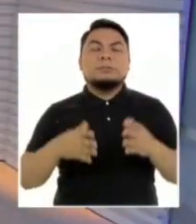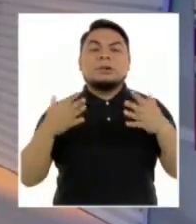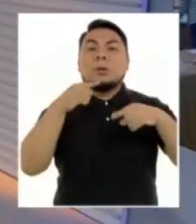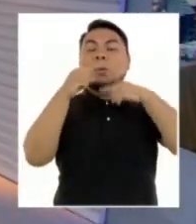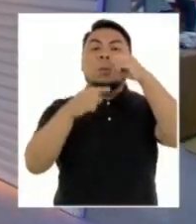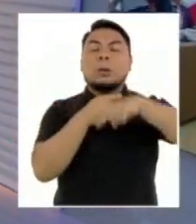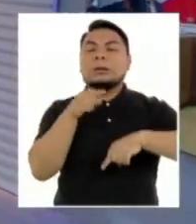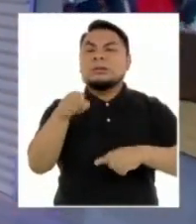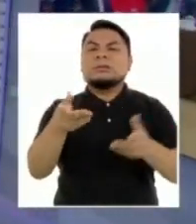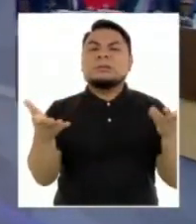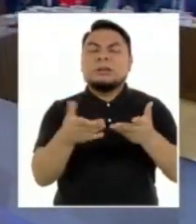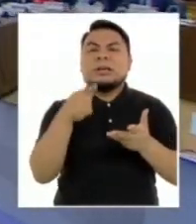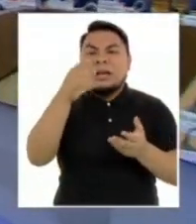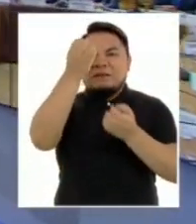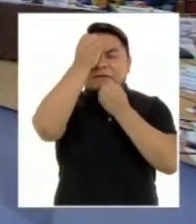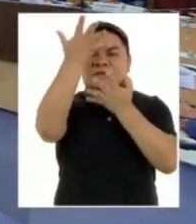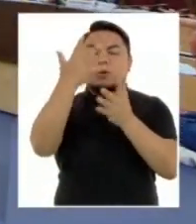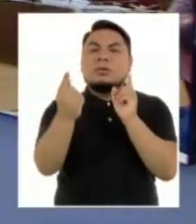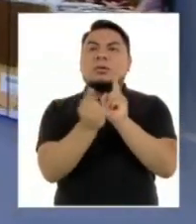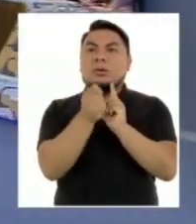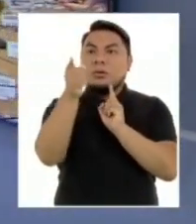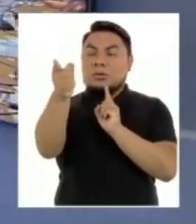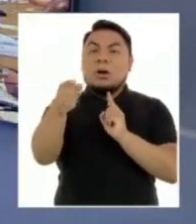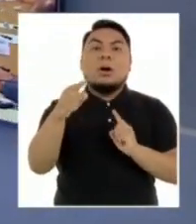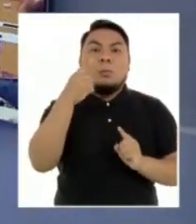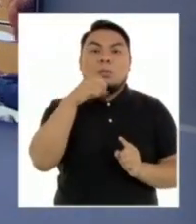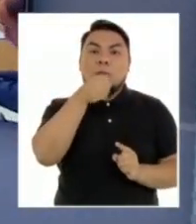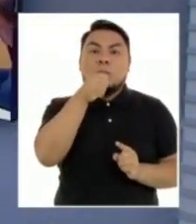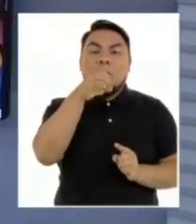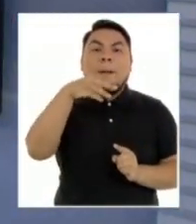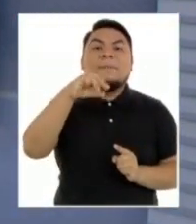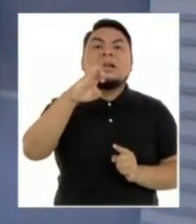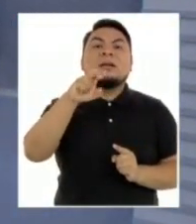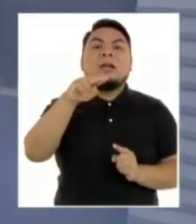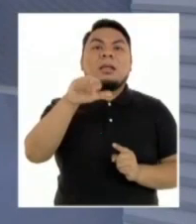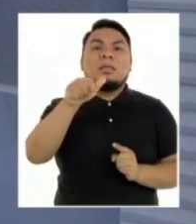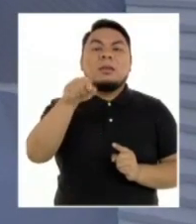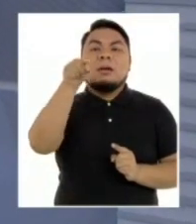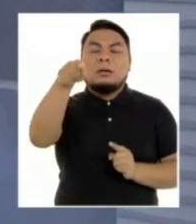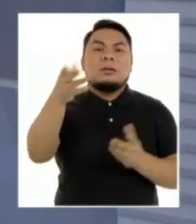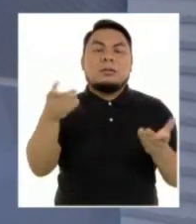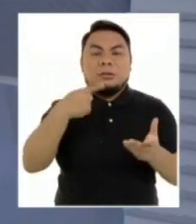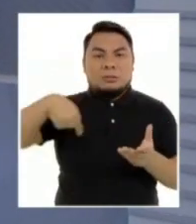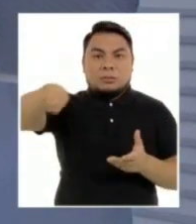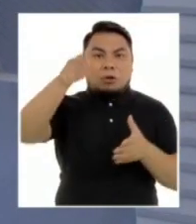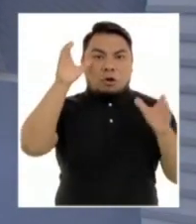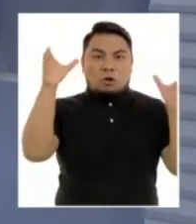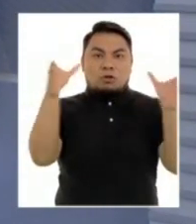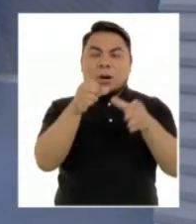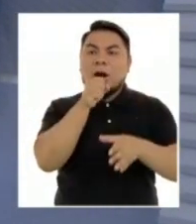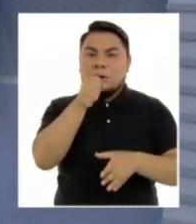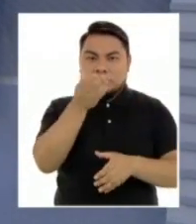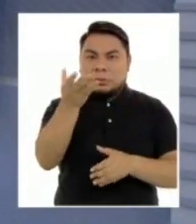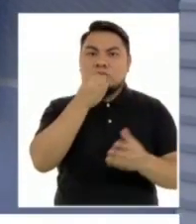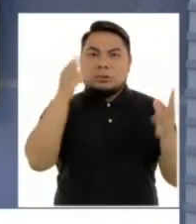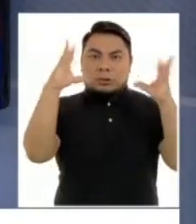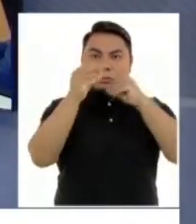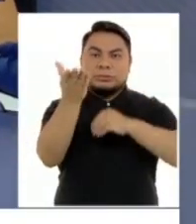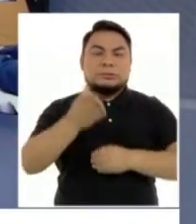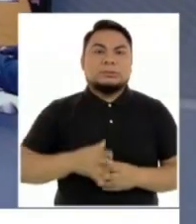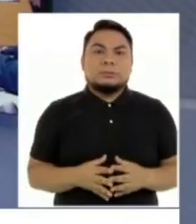Comenzamos esta emisión con información en vivo. Nuestra compañera Marielena Guayasco se encuentra en la Comisión de Defensa del Congreso. Buenas noches.